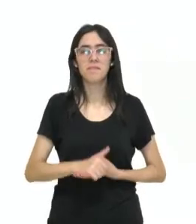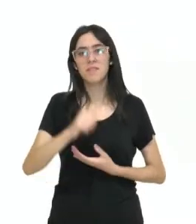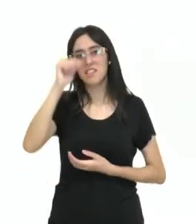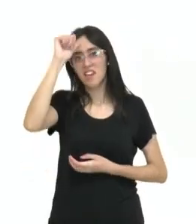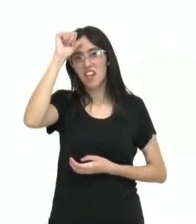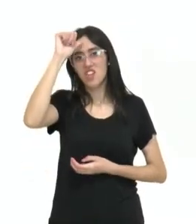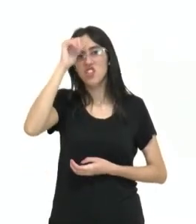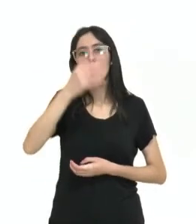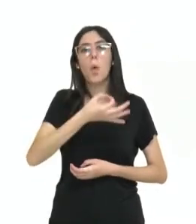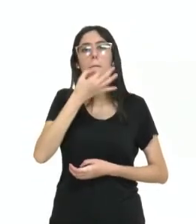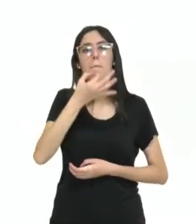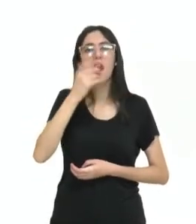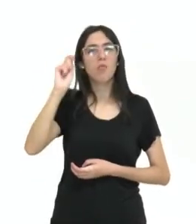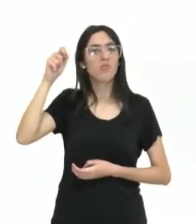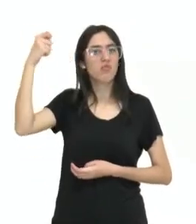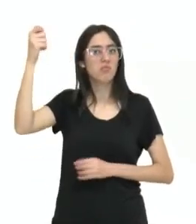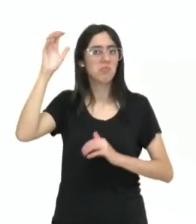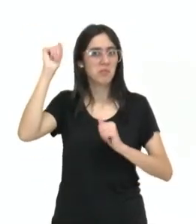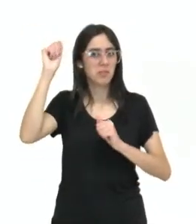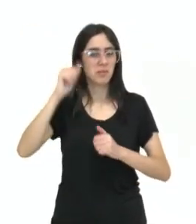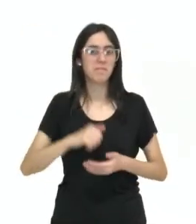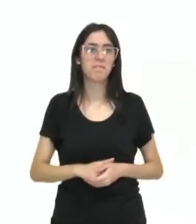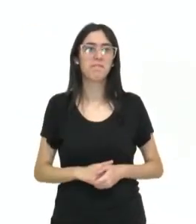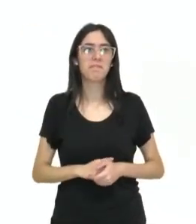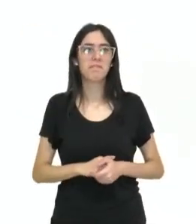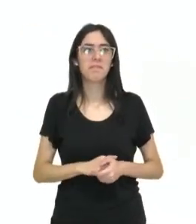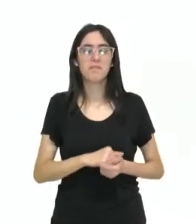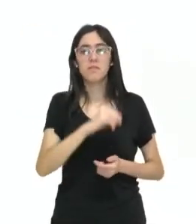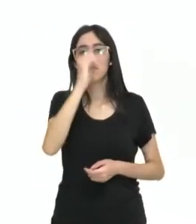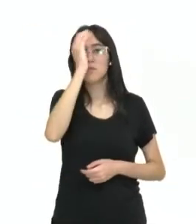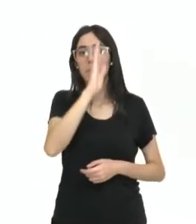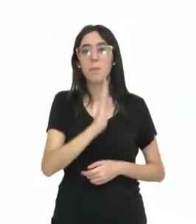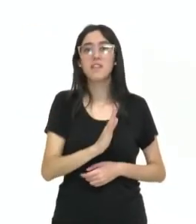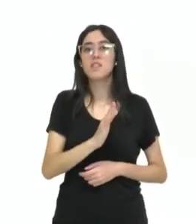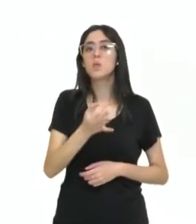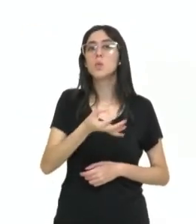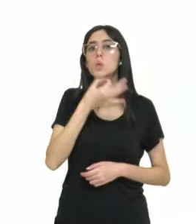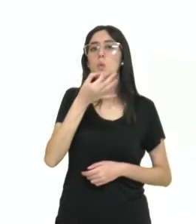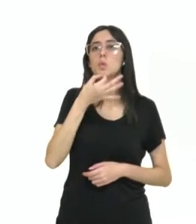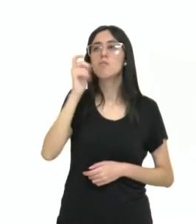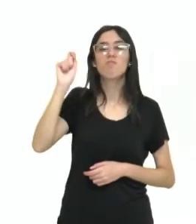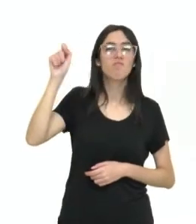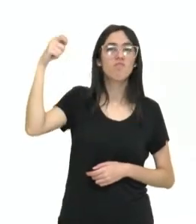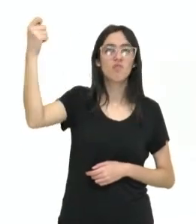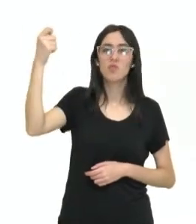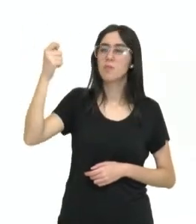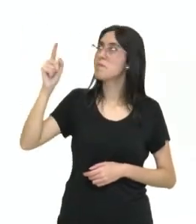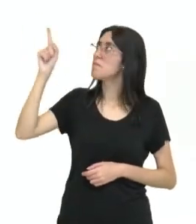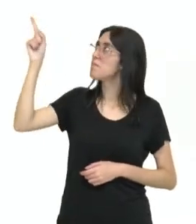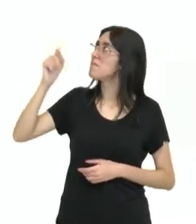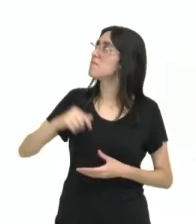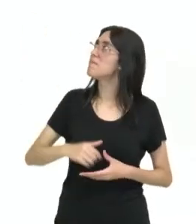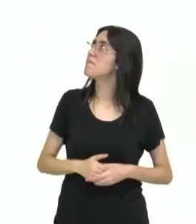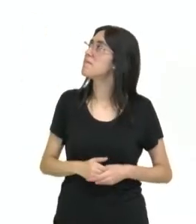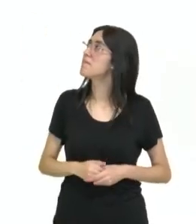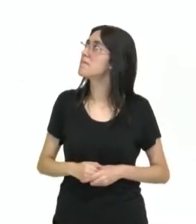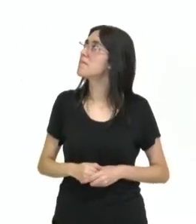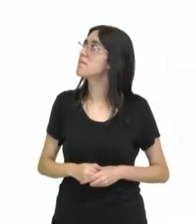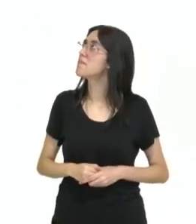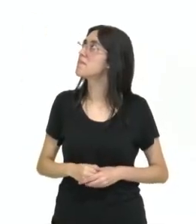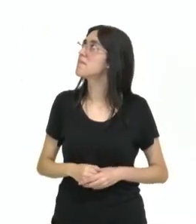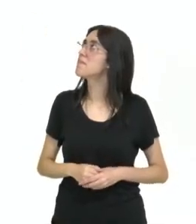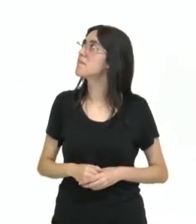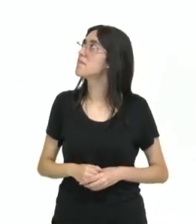y sinceros. Brasil, saben aprovechar la vida, salen de fiesta y se quedan hasta